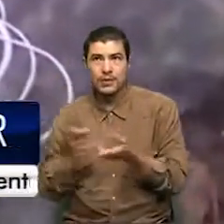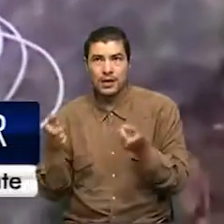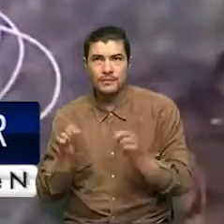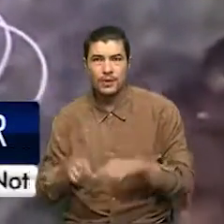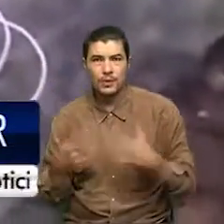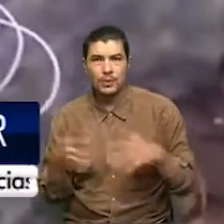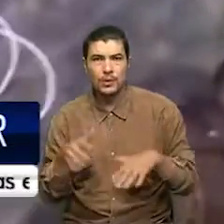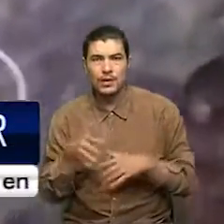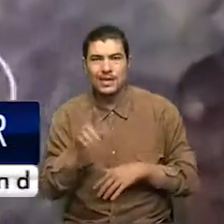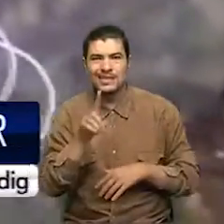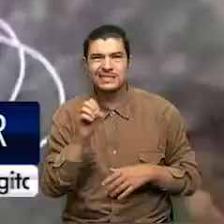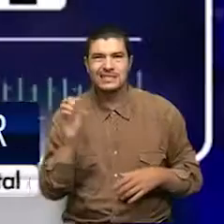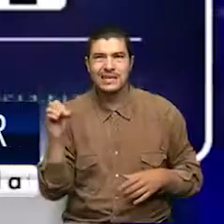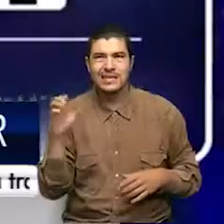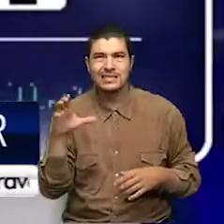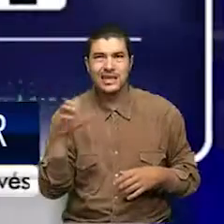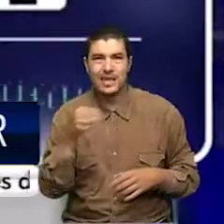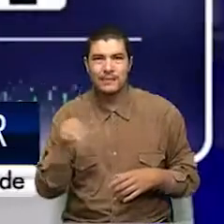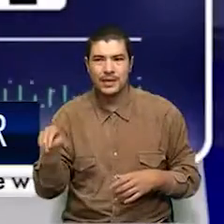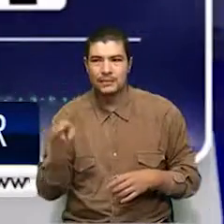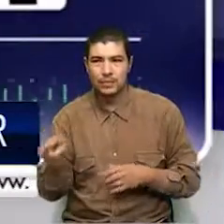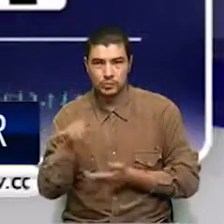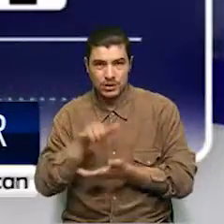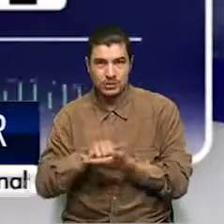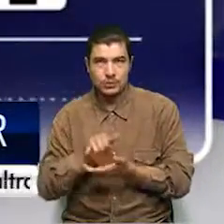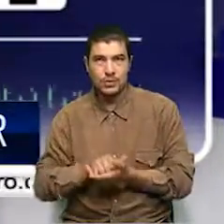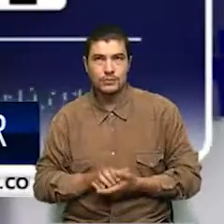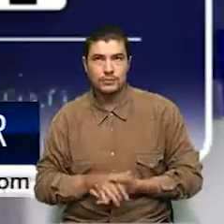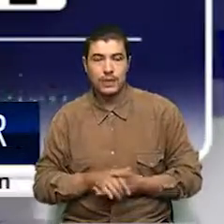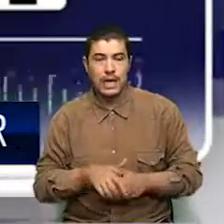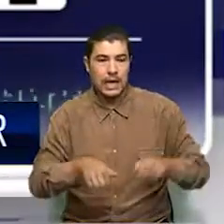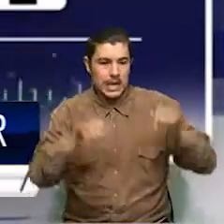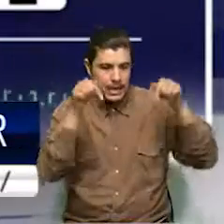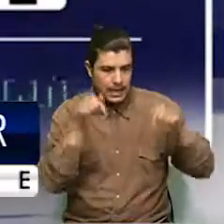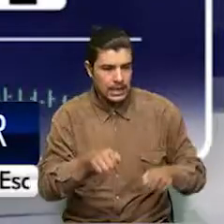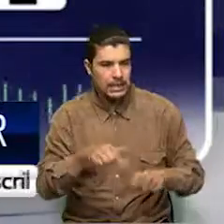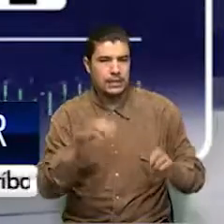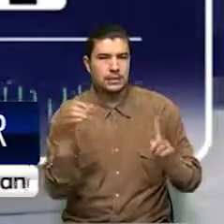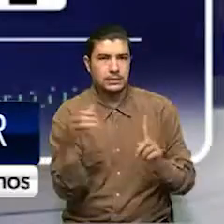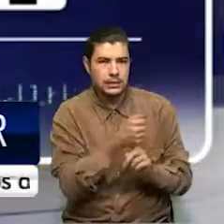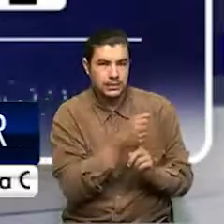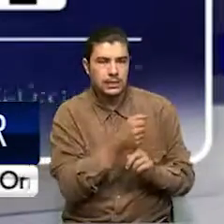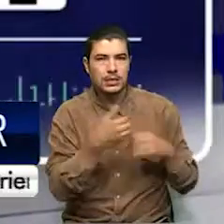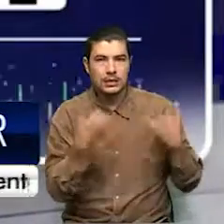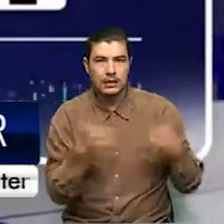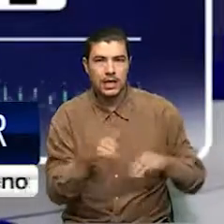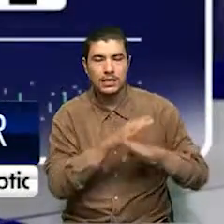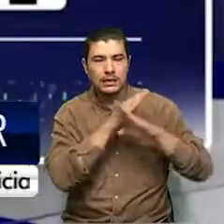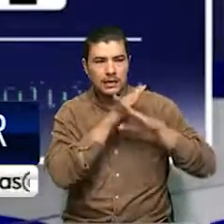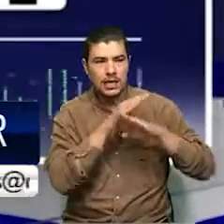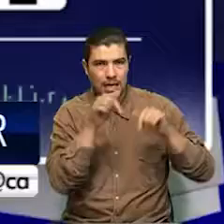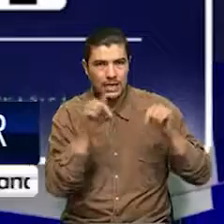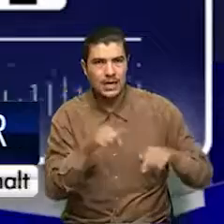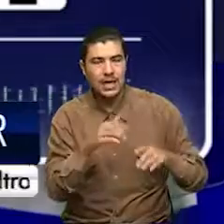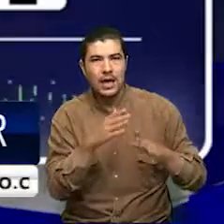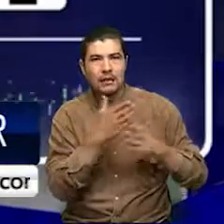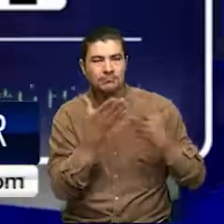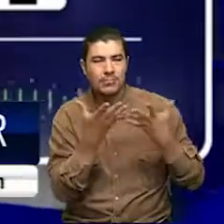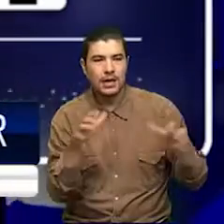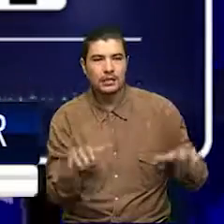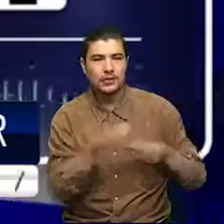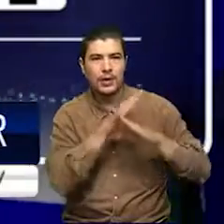100 centímetros cada uno. Y aquí se logra neutralizar acciones que pretendían realizar el